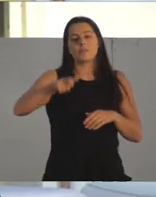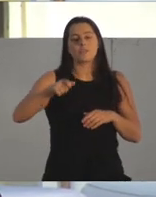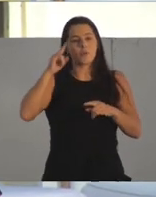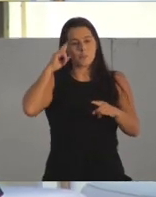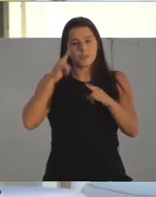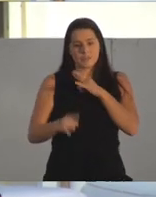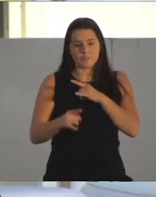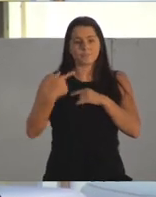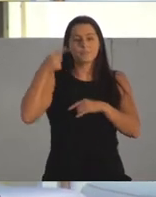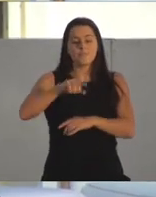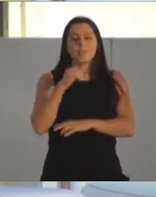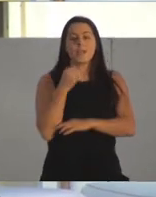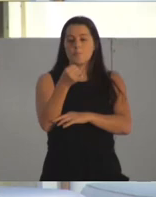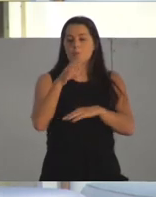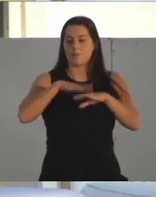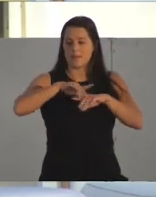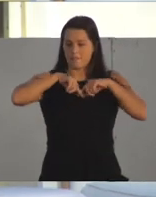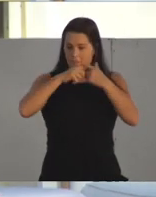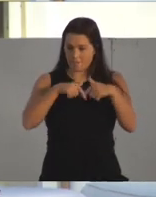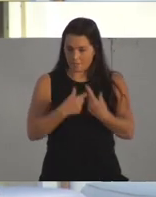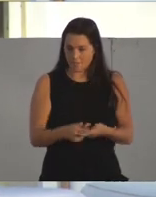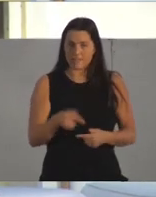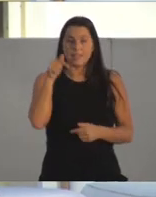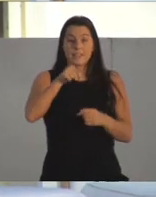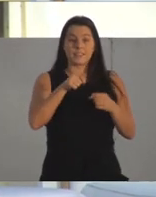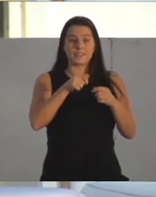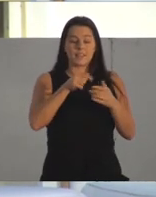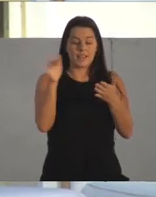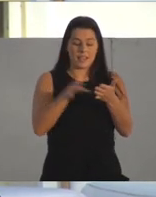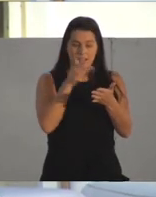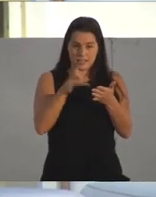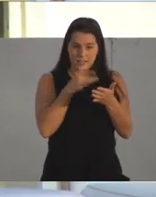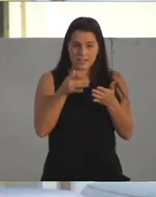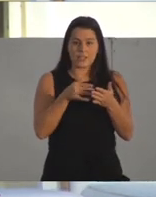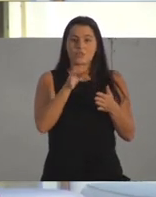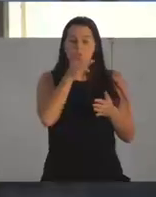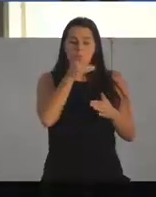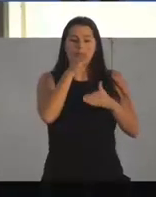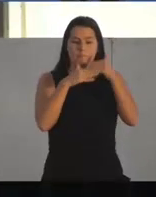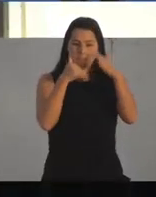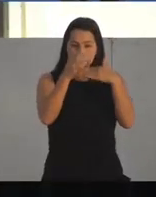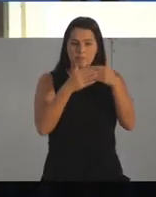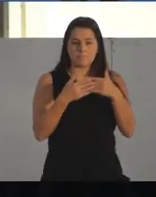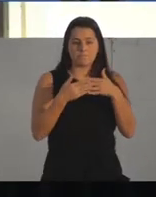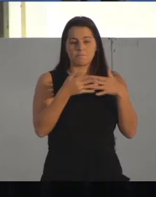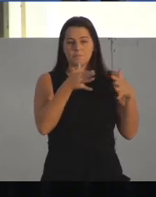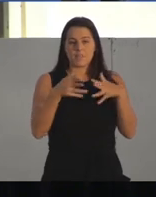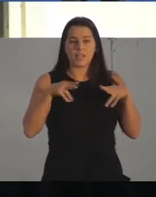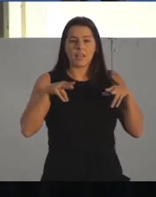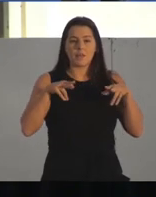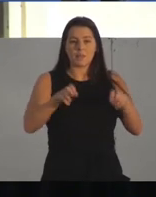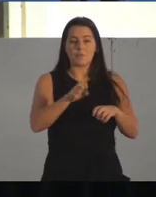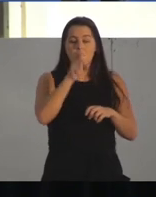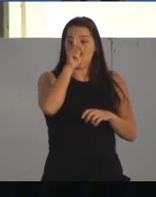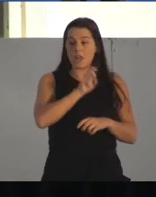y de apoyo también para sus familias. Esta guía está en proceso y muy probablemente a principios del 2020